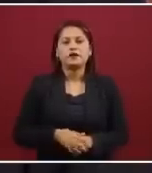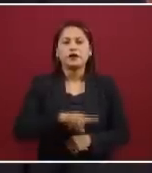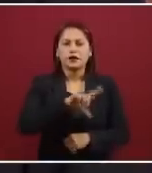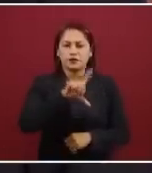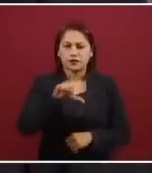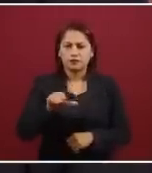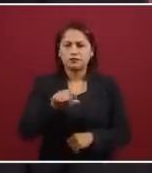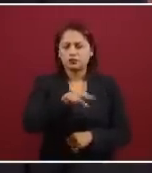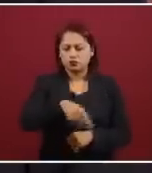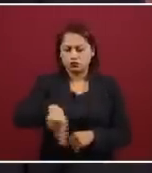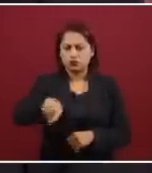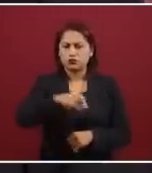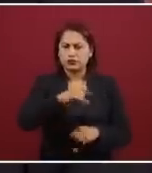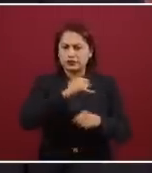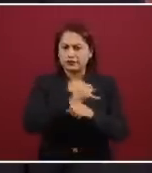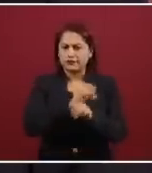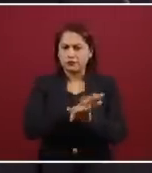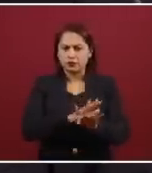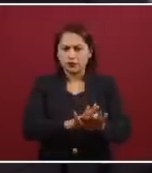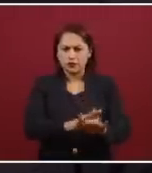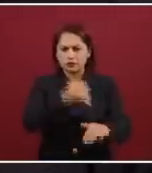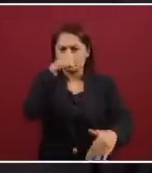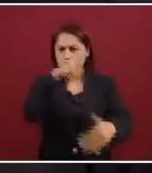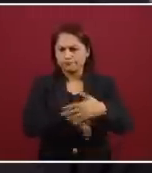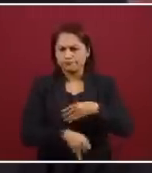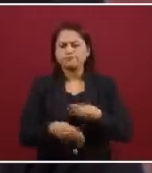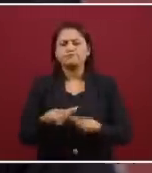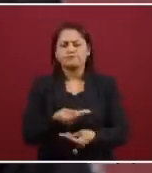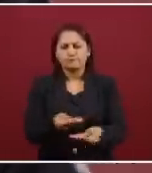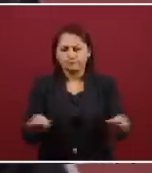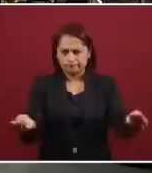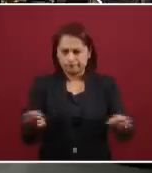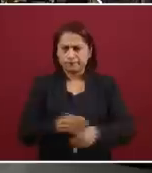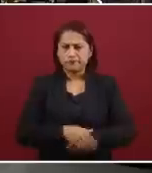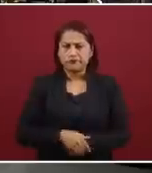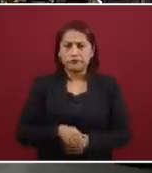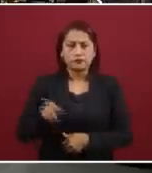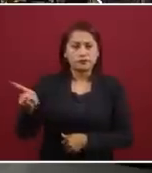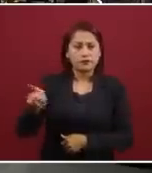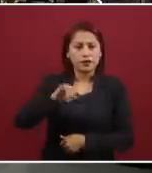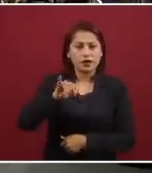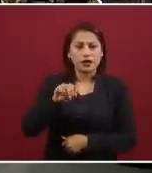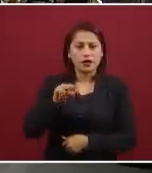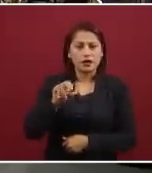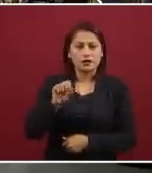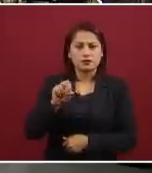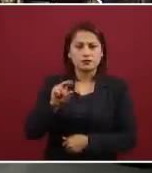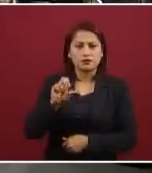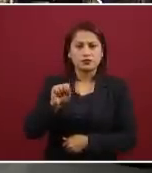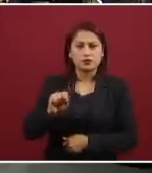información sobre el programa. Jesús va a entregarles